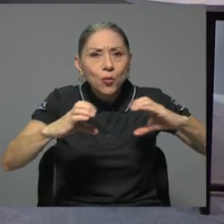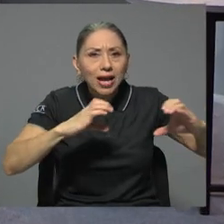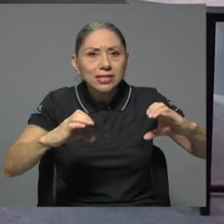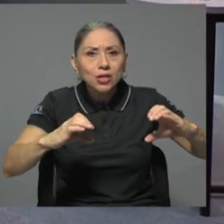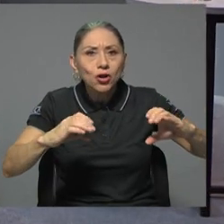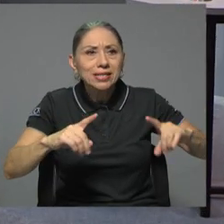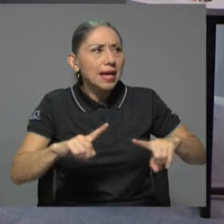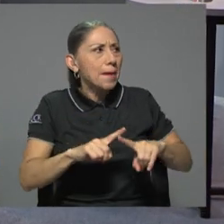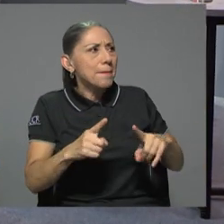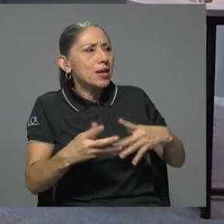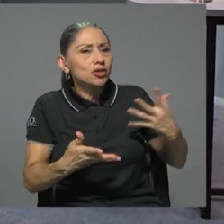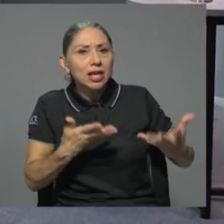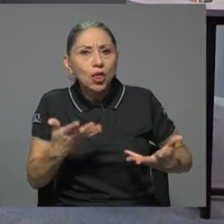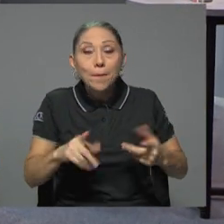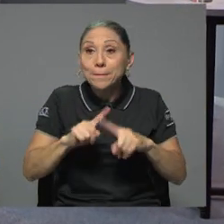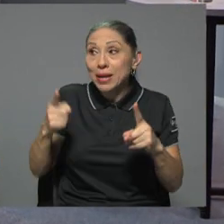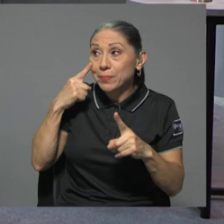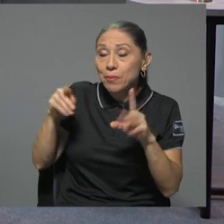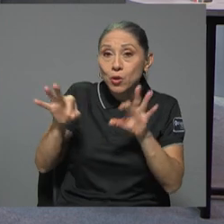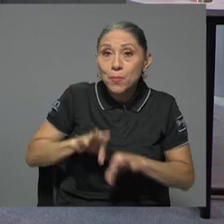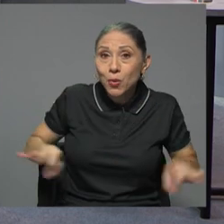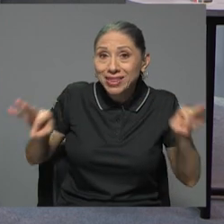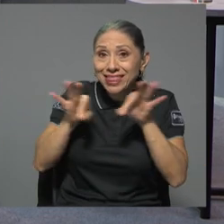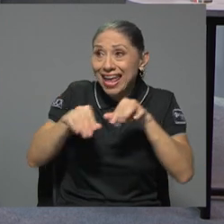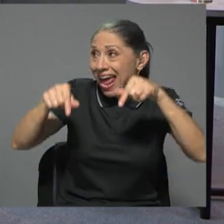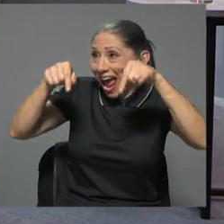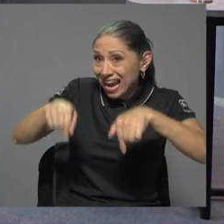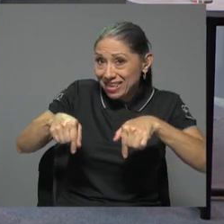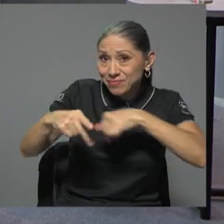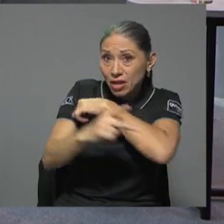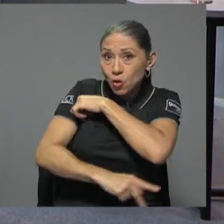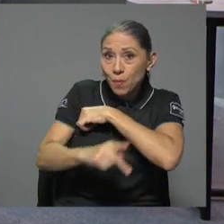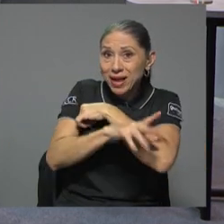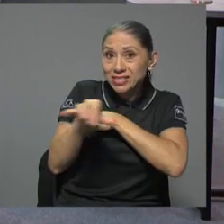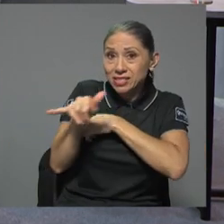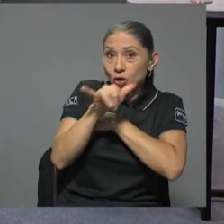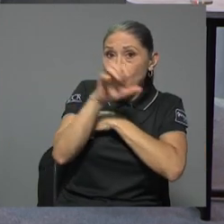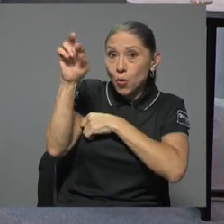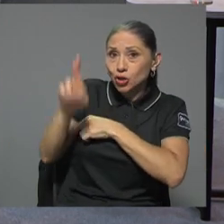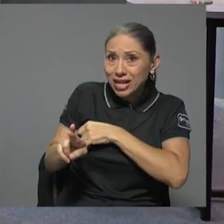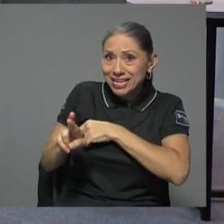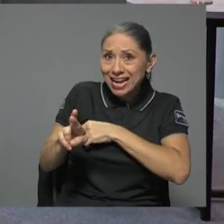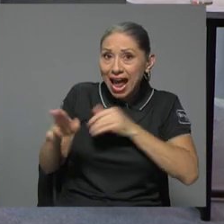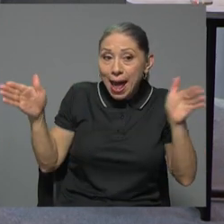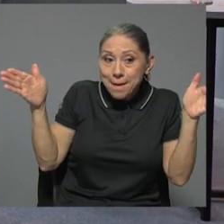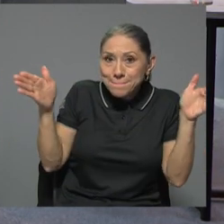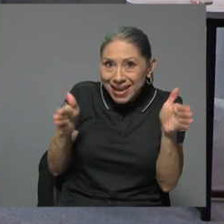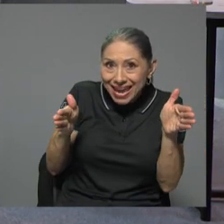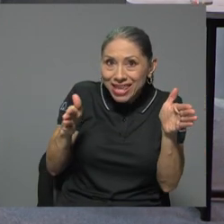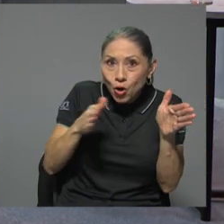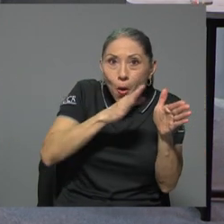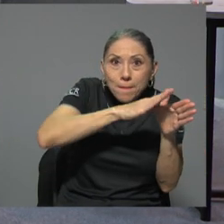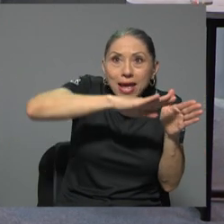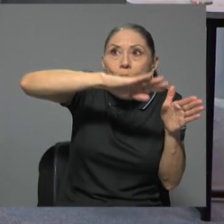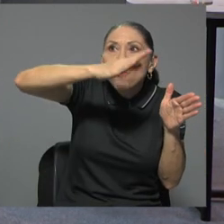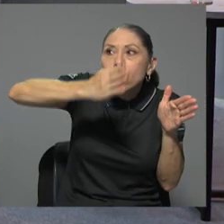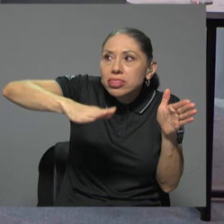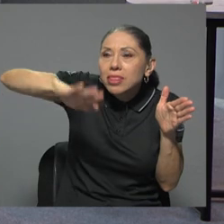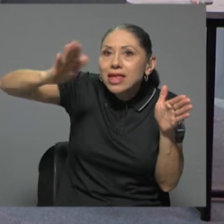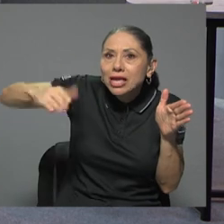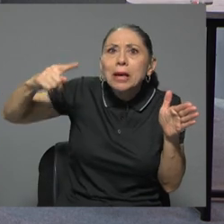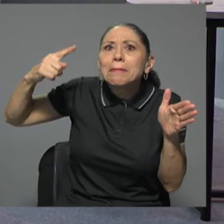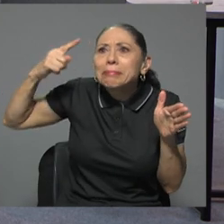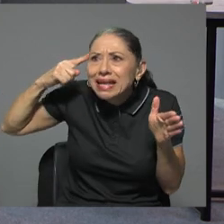galesa una cosa muy importante aquí estamos hablando en un país como costa rica montañoso es pequeño pero montañoso imagínense lo que llevar fibra